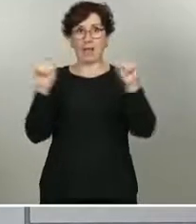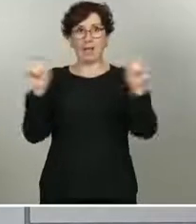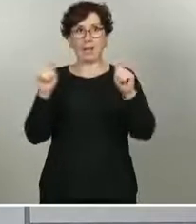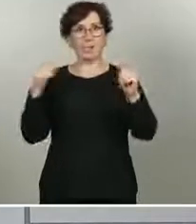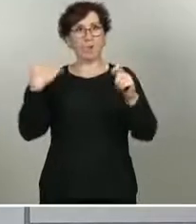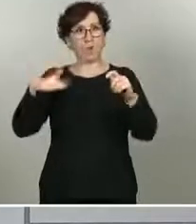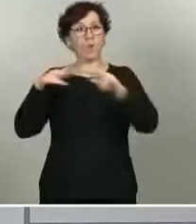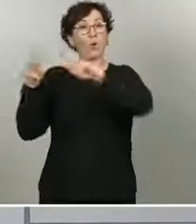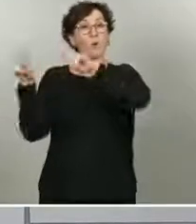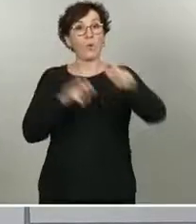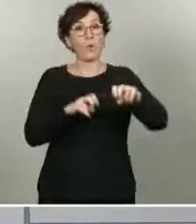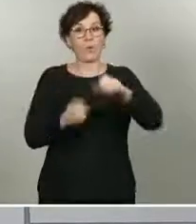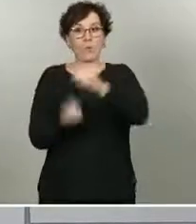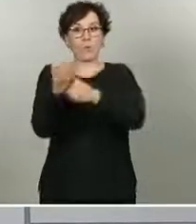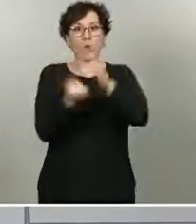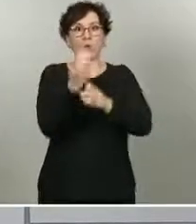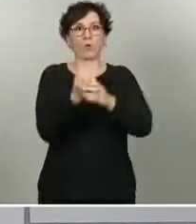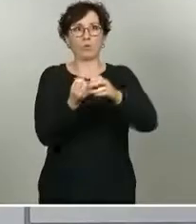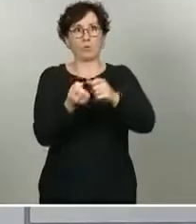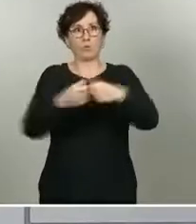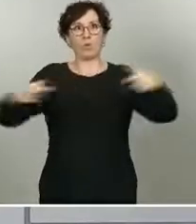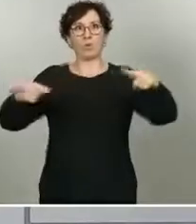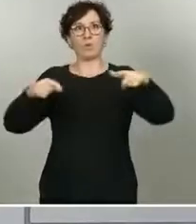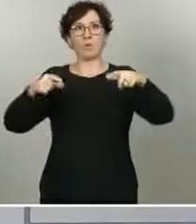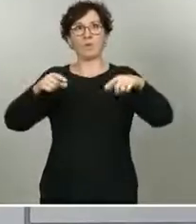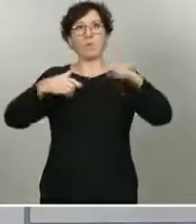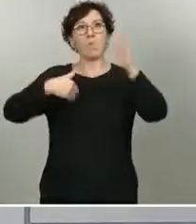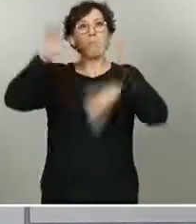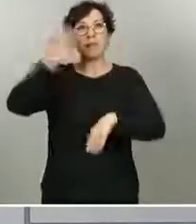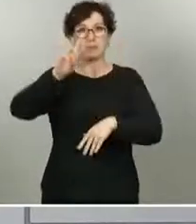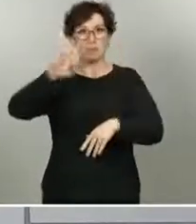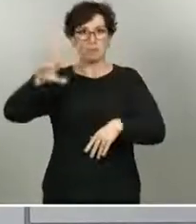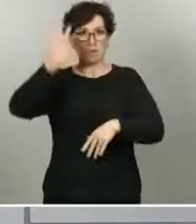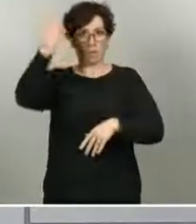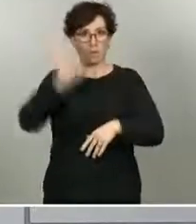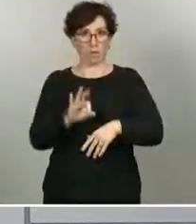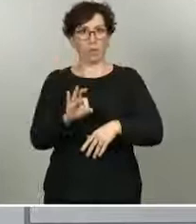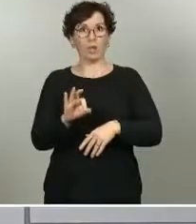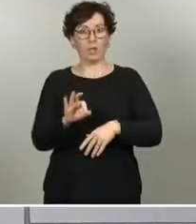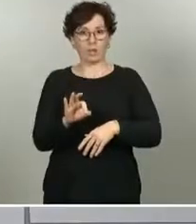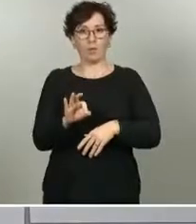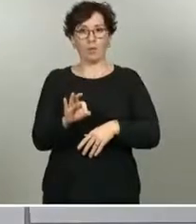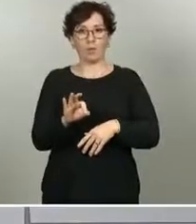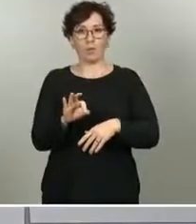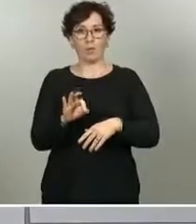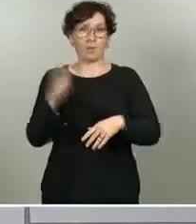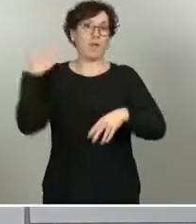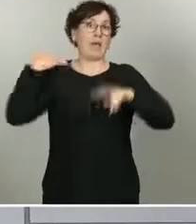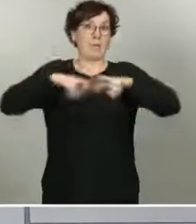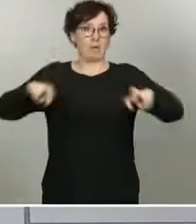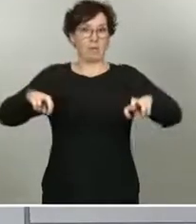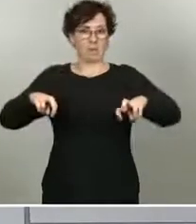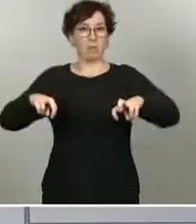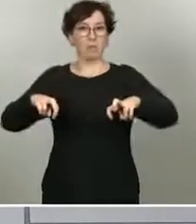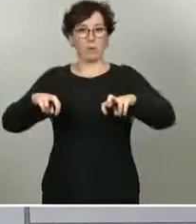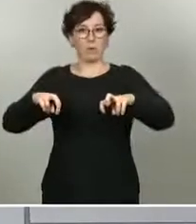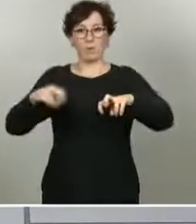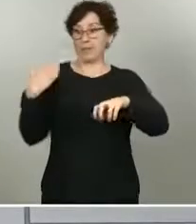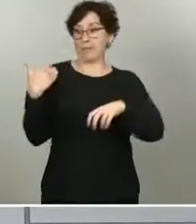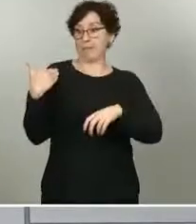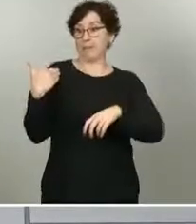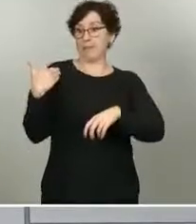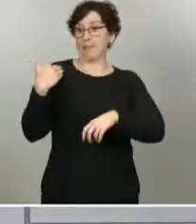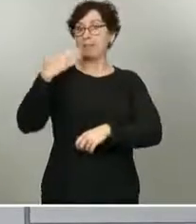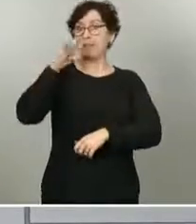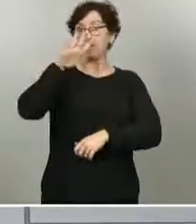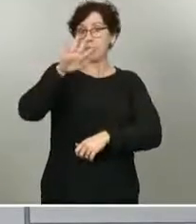alrededor de 35 por ciento superiores al 35 por ciento hemos conocido en las últimas horas 549 nuevos casos